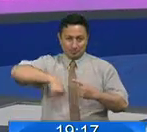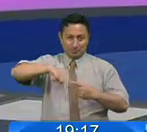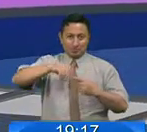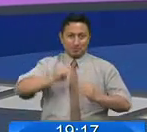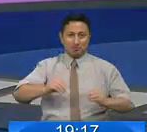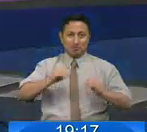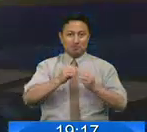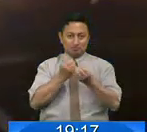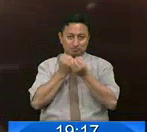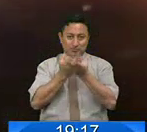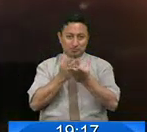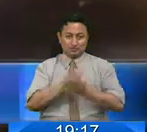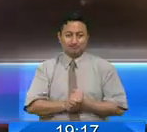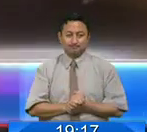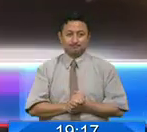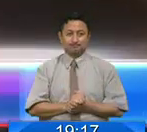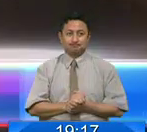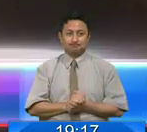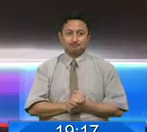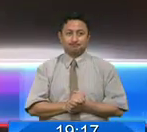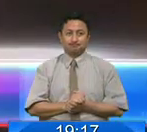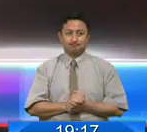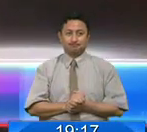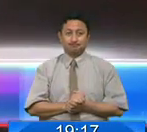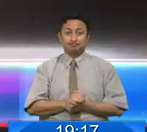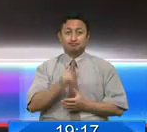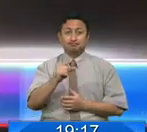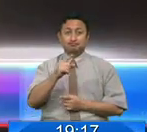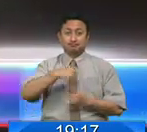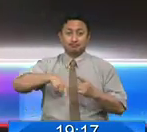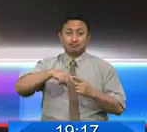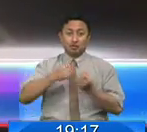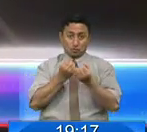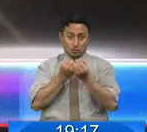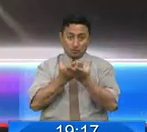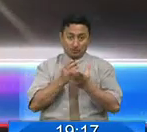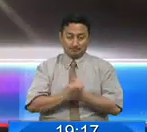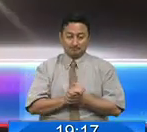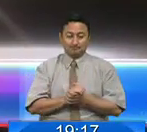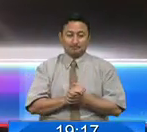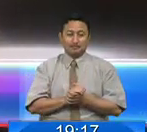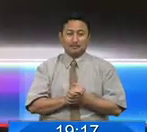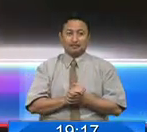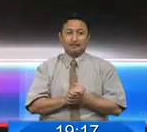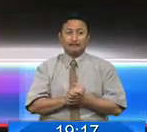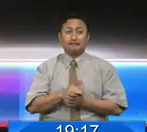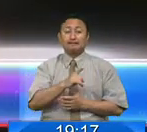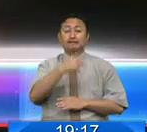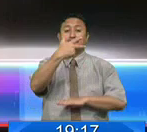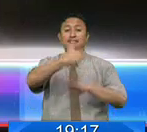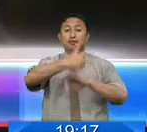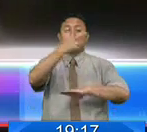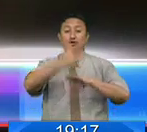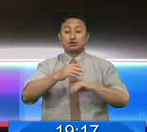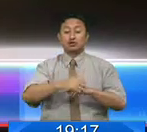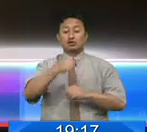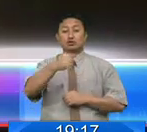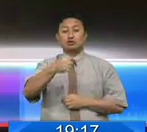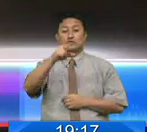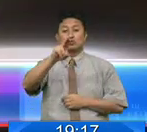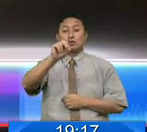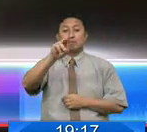tenemos más importante información así que nos separamos brevemente para contarles al retorno que en chimborazo el cantón guamote